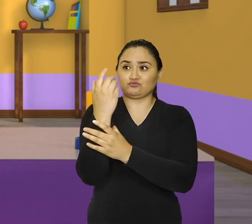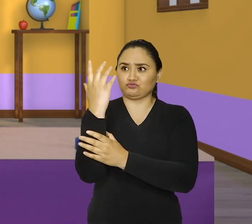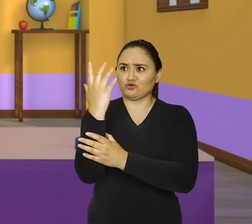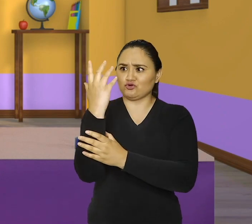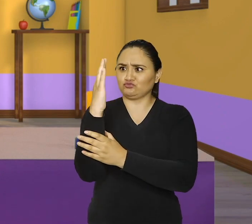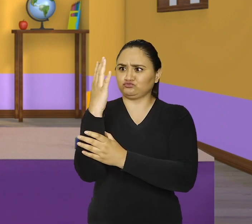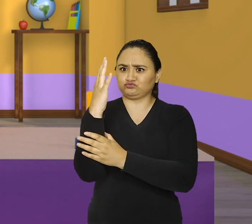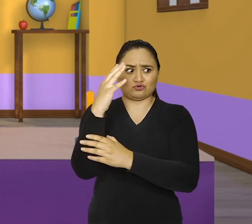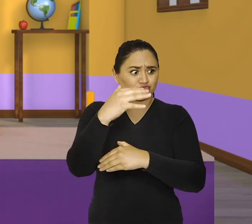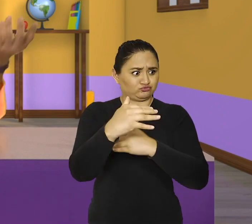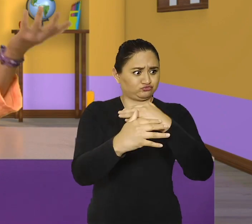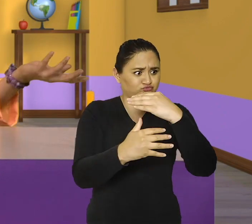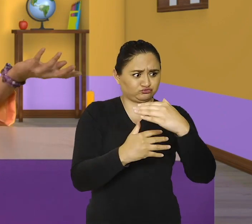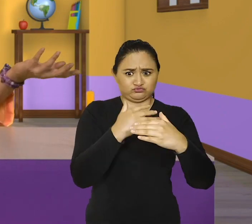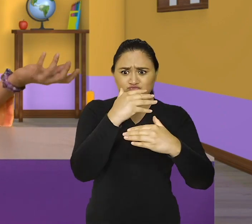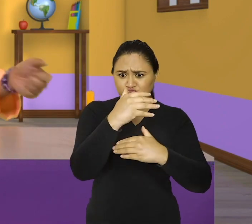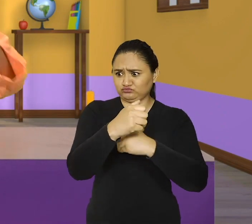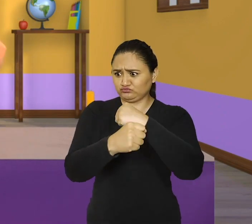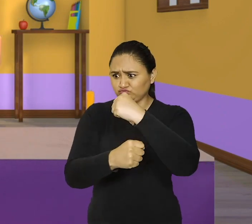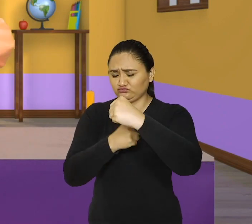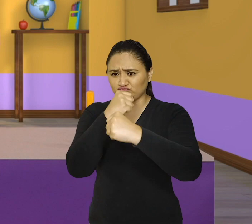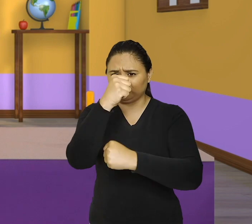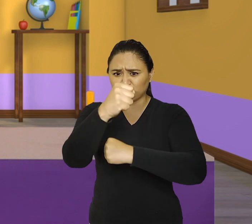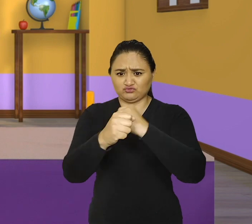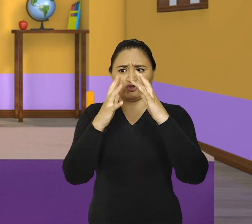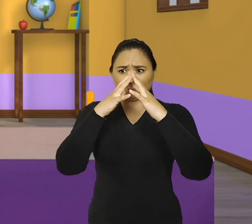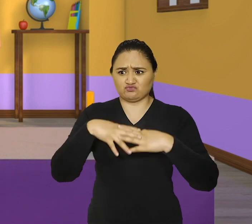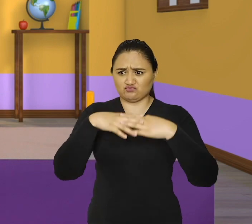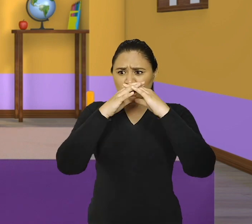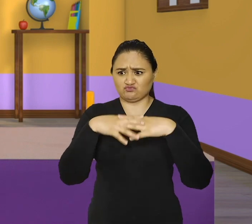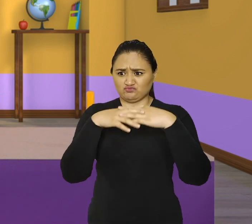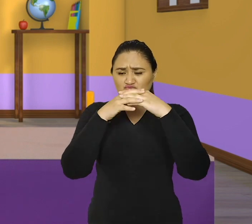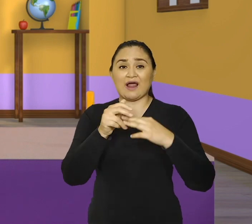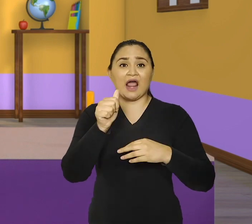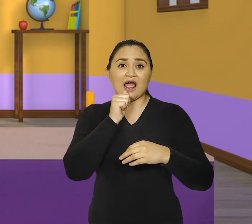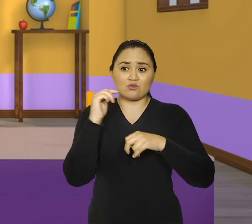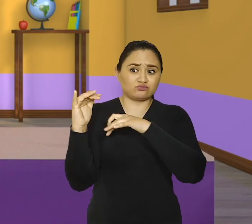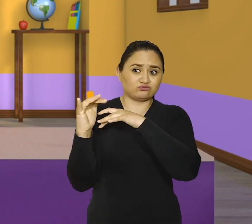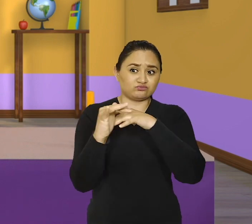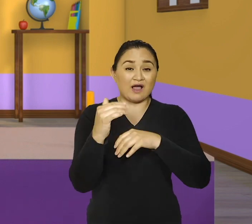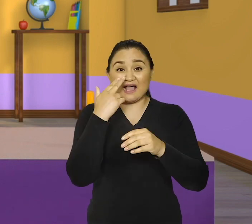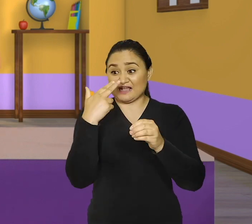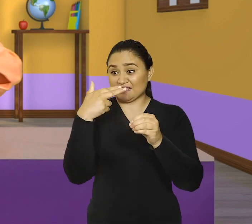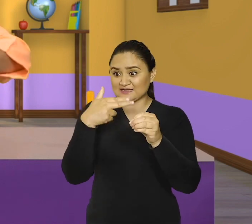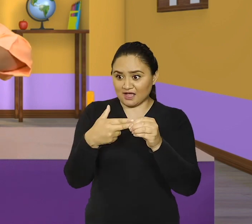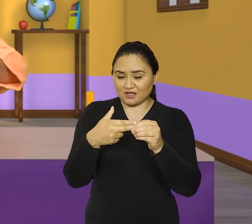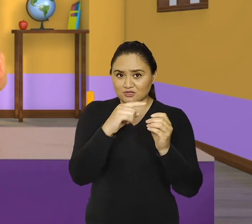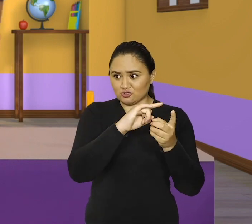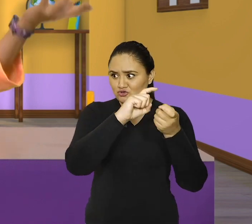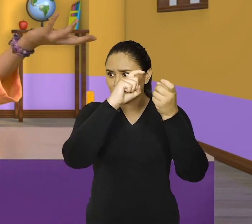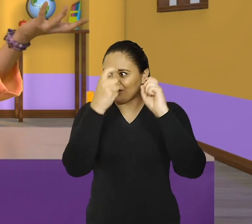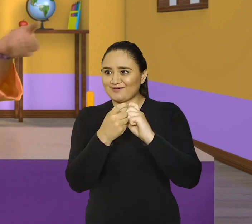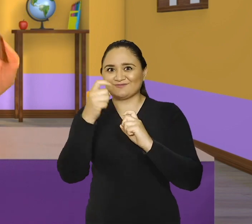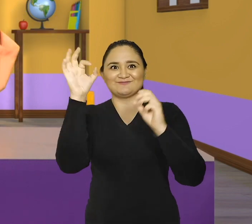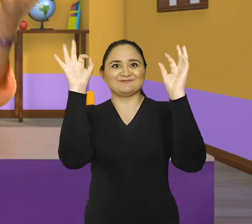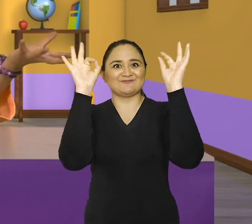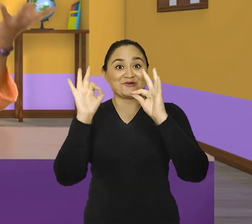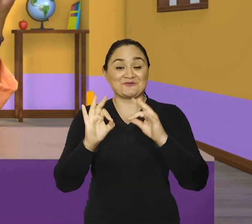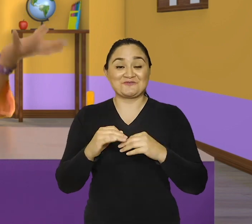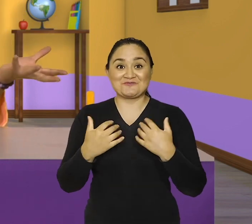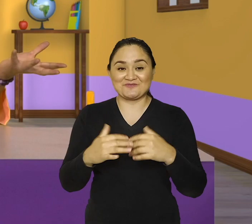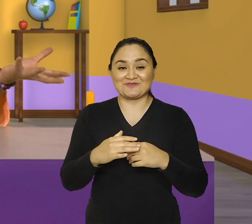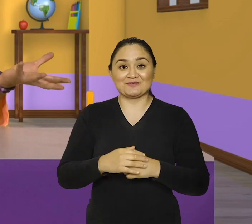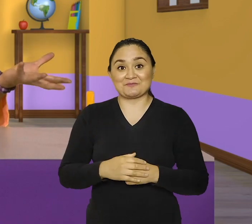gran escala a través de turbinas que transforman el movimiento de fluidos, gas o agua